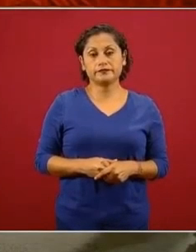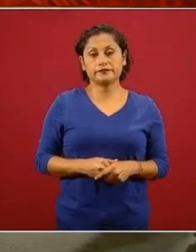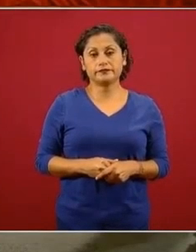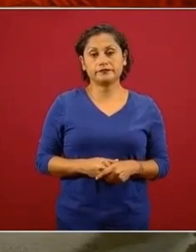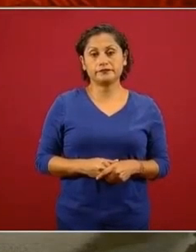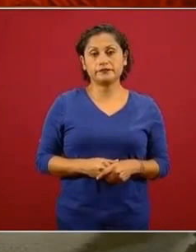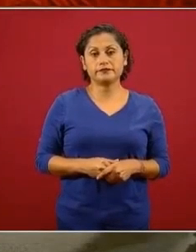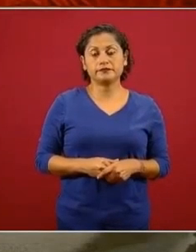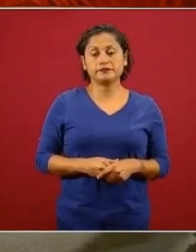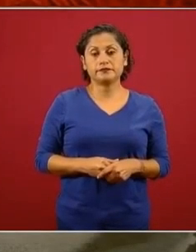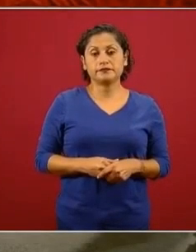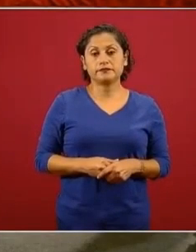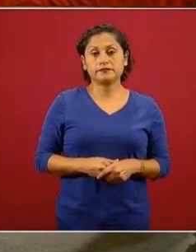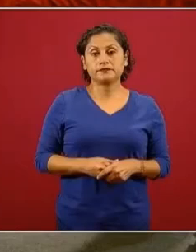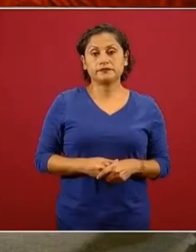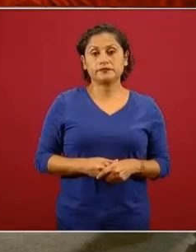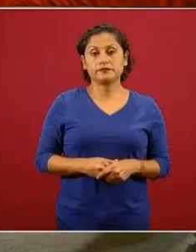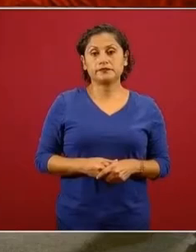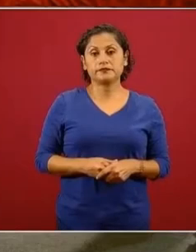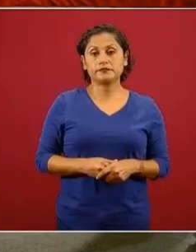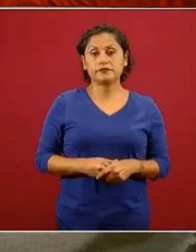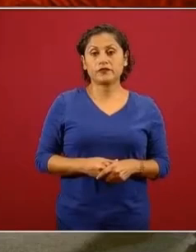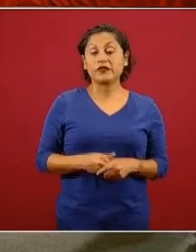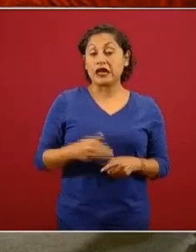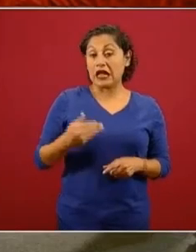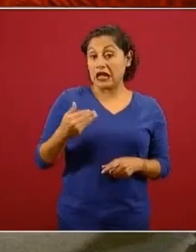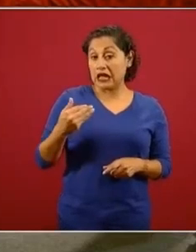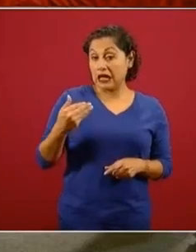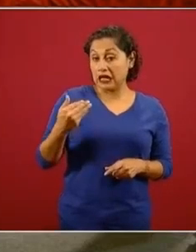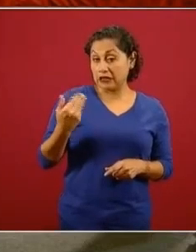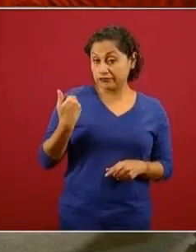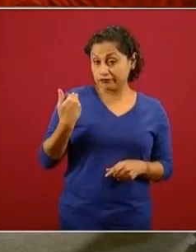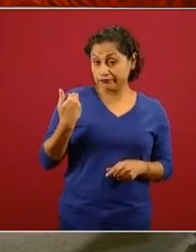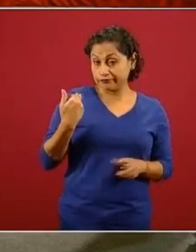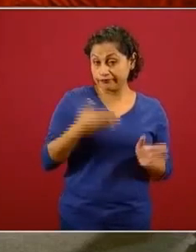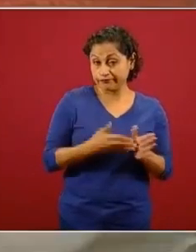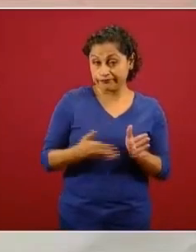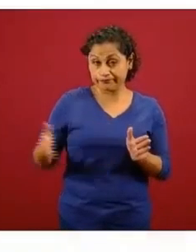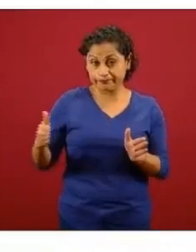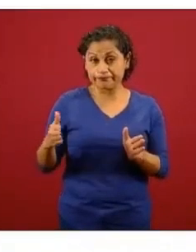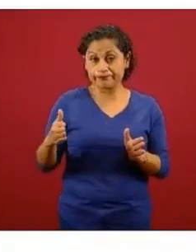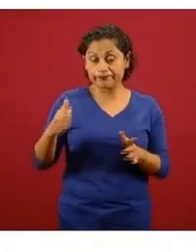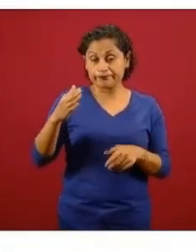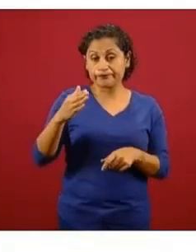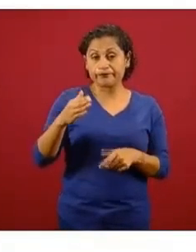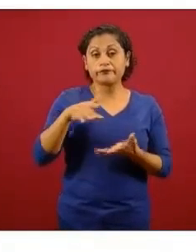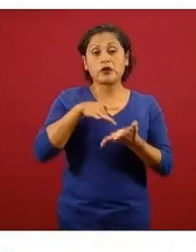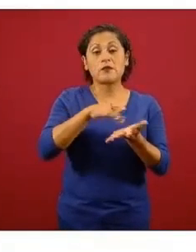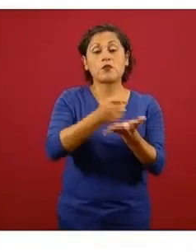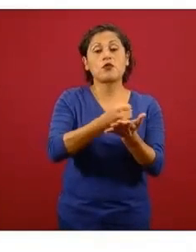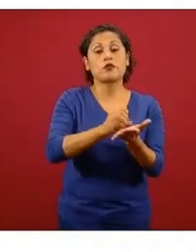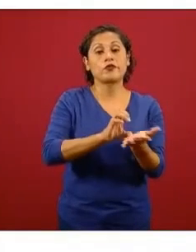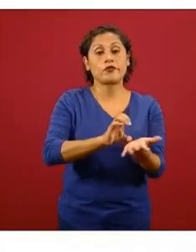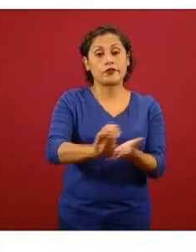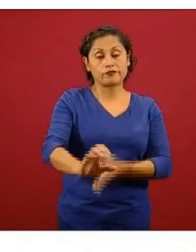en la última etapa en que estuvo funcionando esta modalidad de apoyo solidario a la